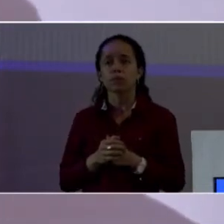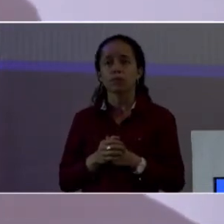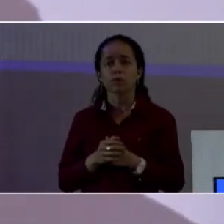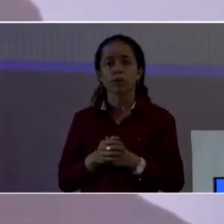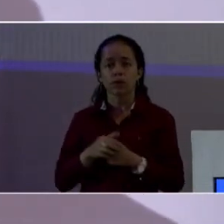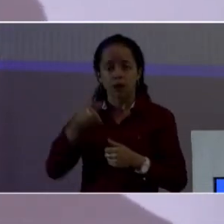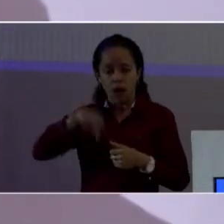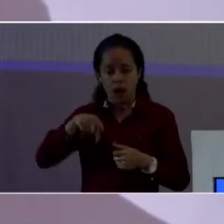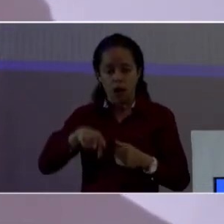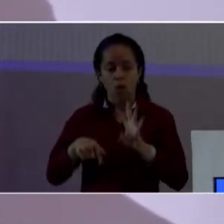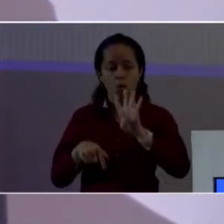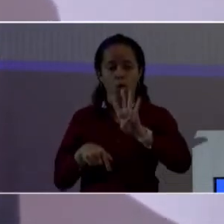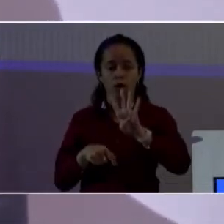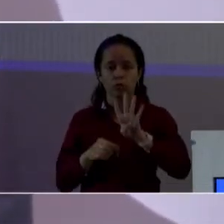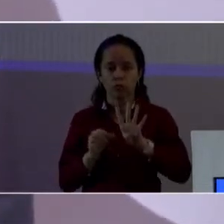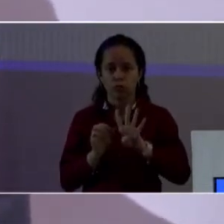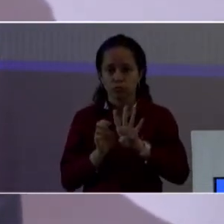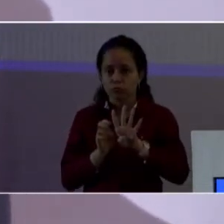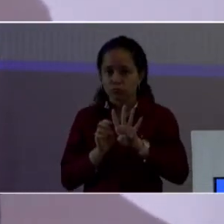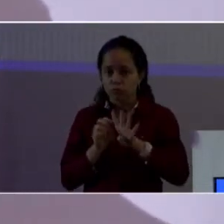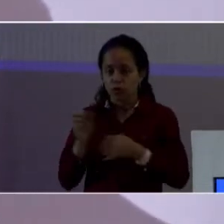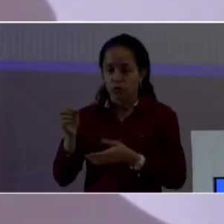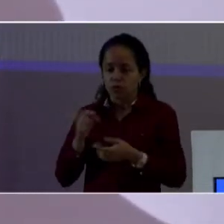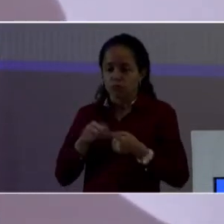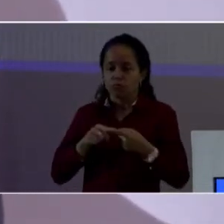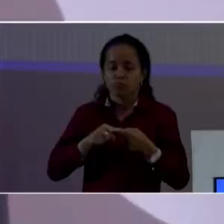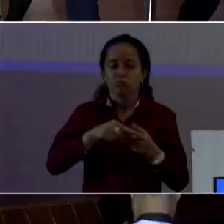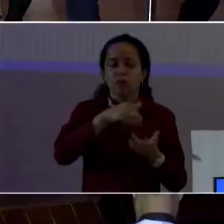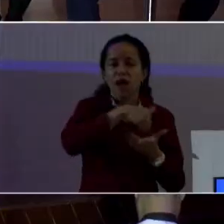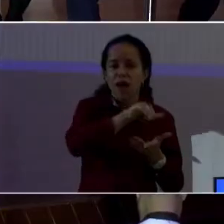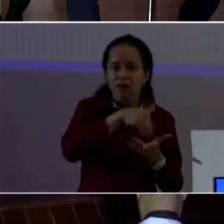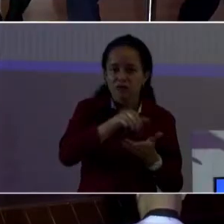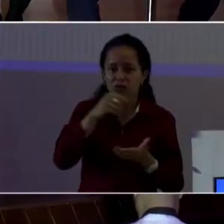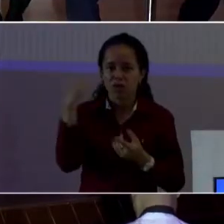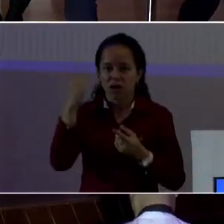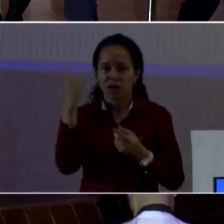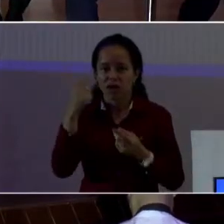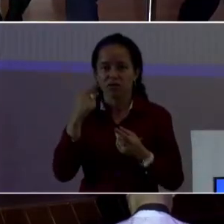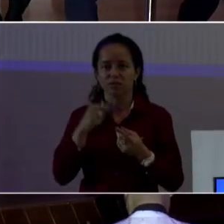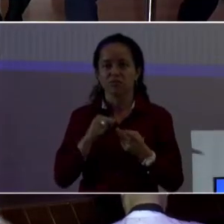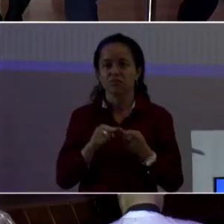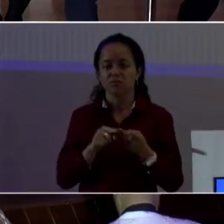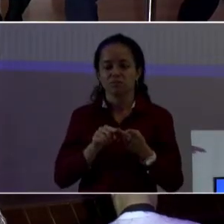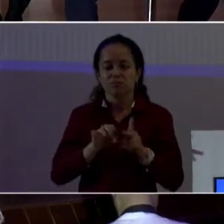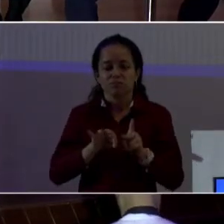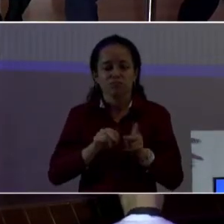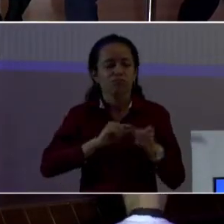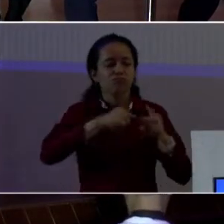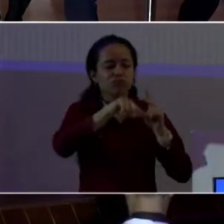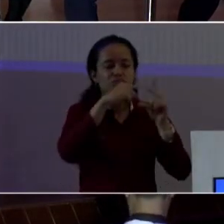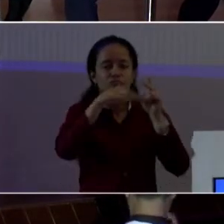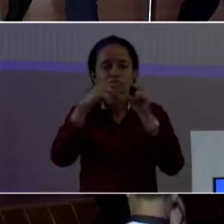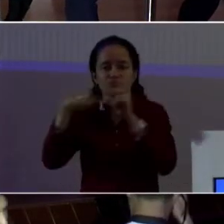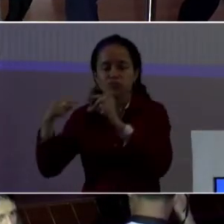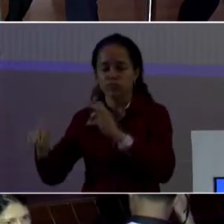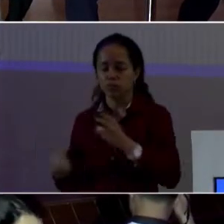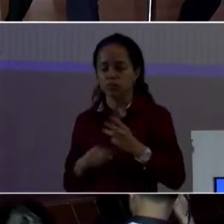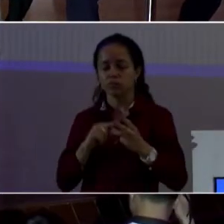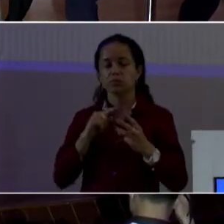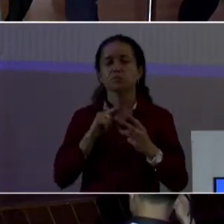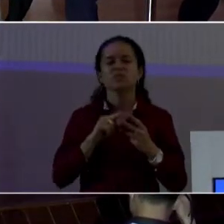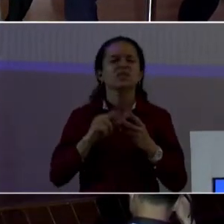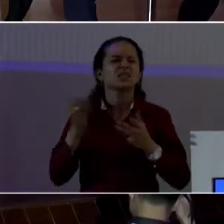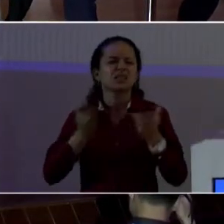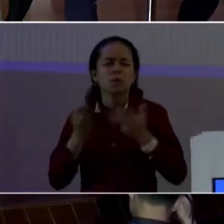Acá tenemos 4 grandes rubros. Son transferencias, gastos generales, que son para atender servicios